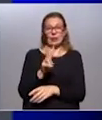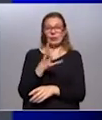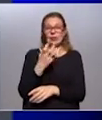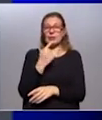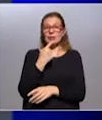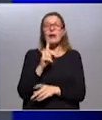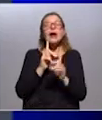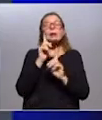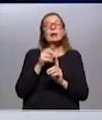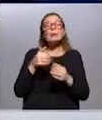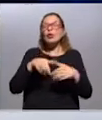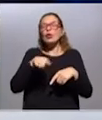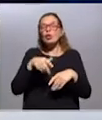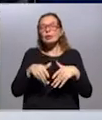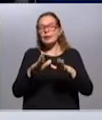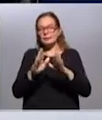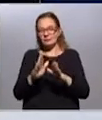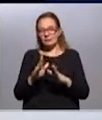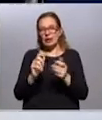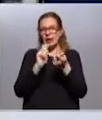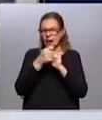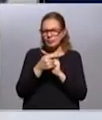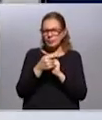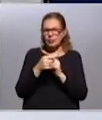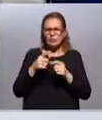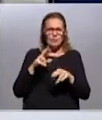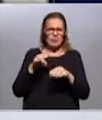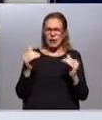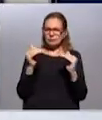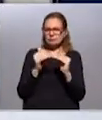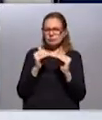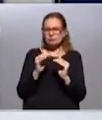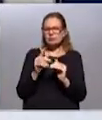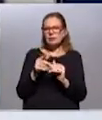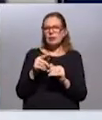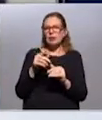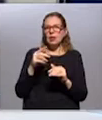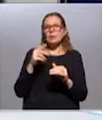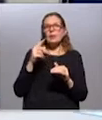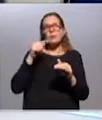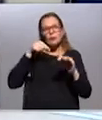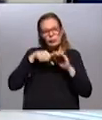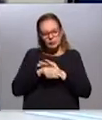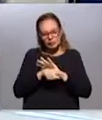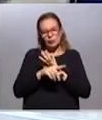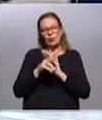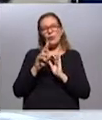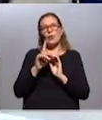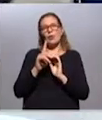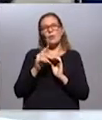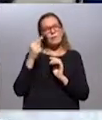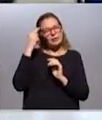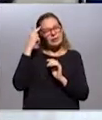quiere decir bueno a ver por dónde van bueno pero cambios o siguen así si no va a haber profundización creemos que la